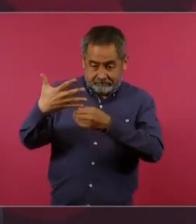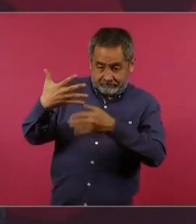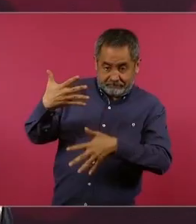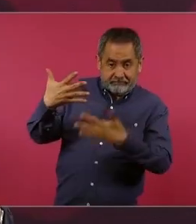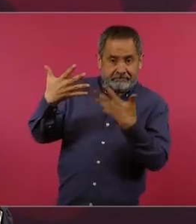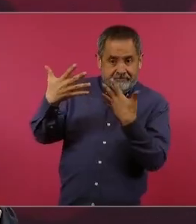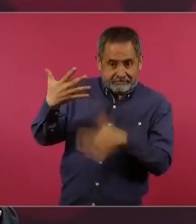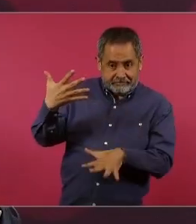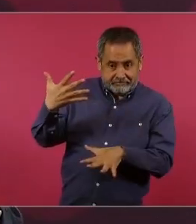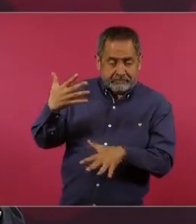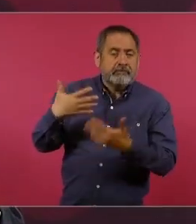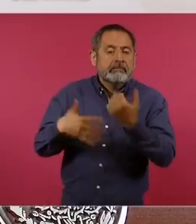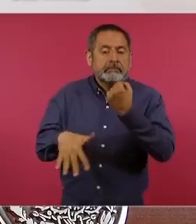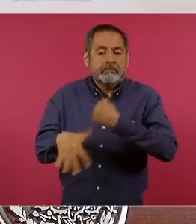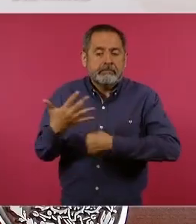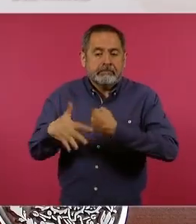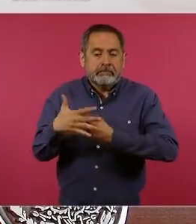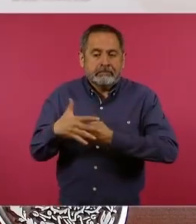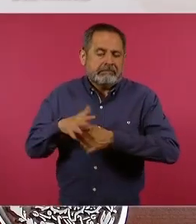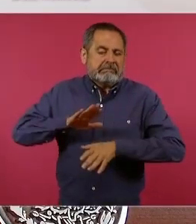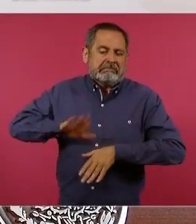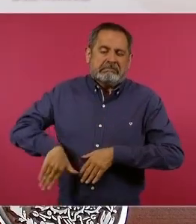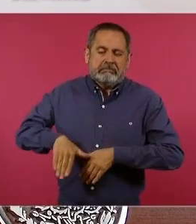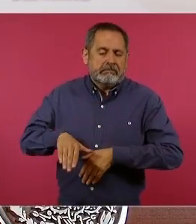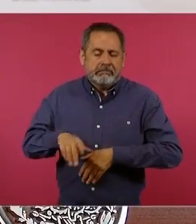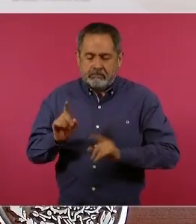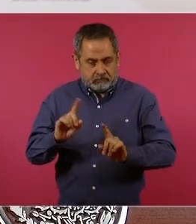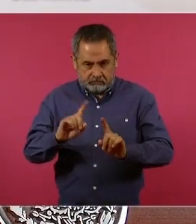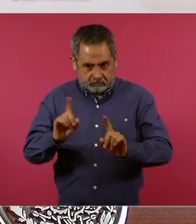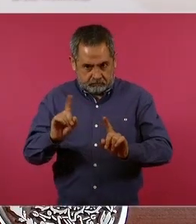otras no se